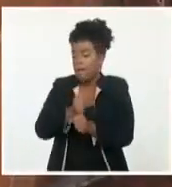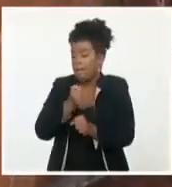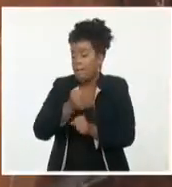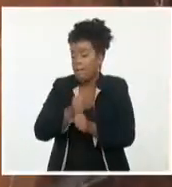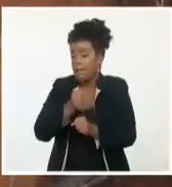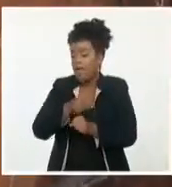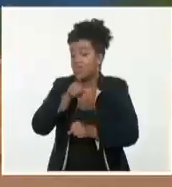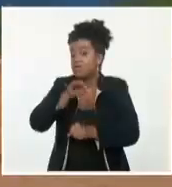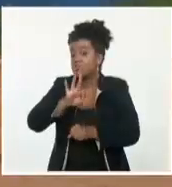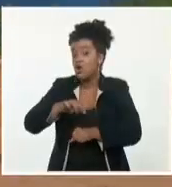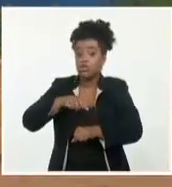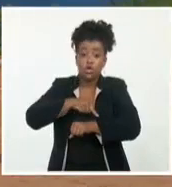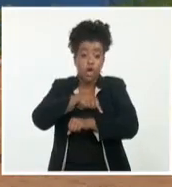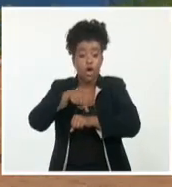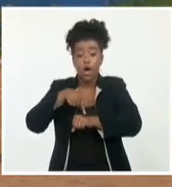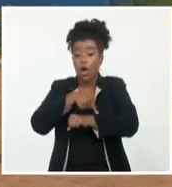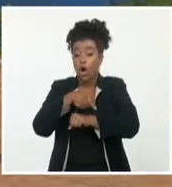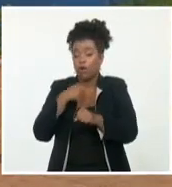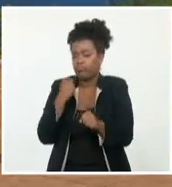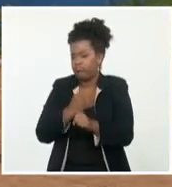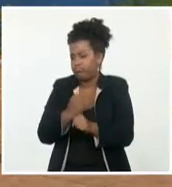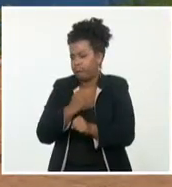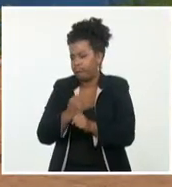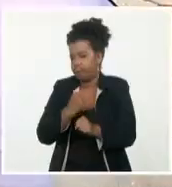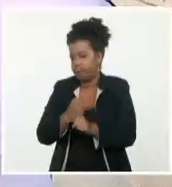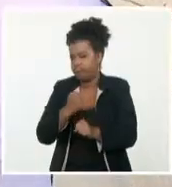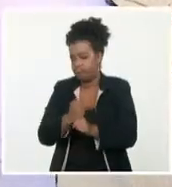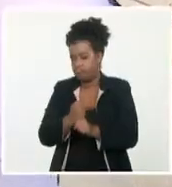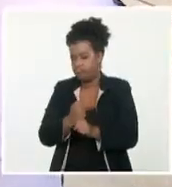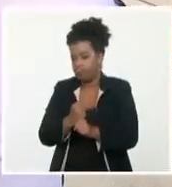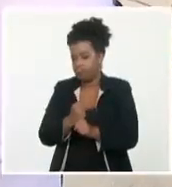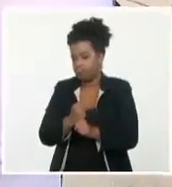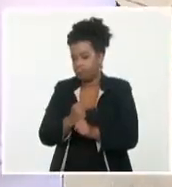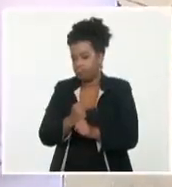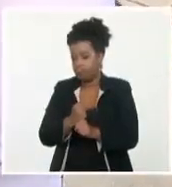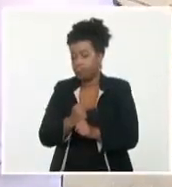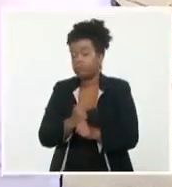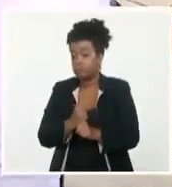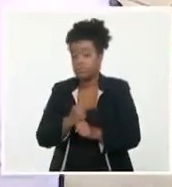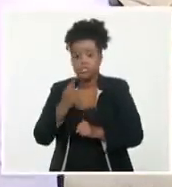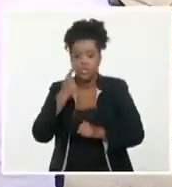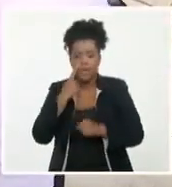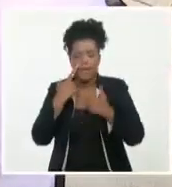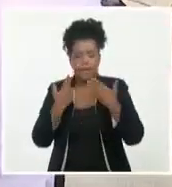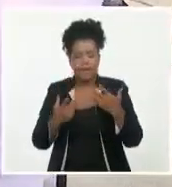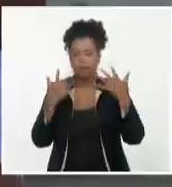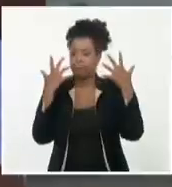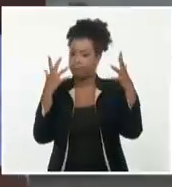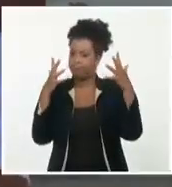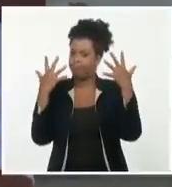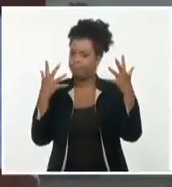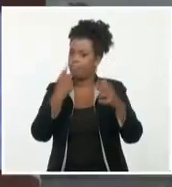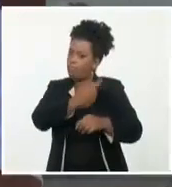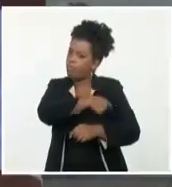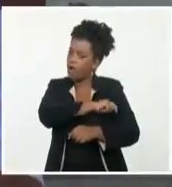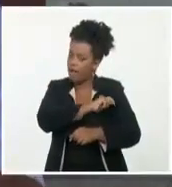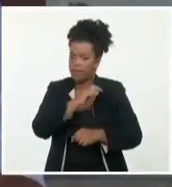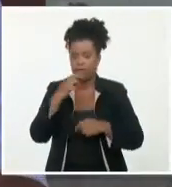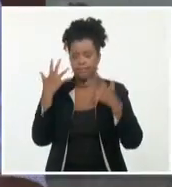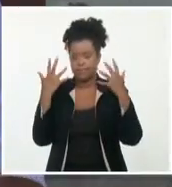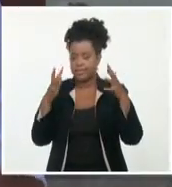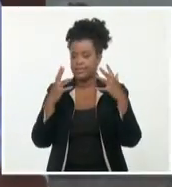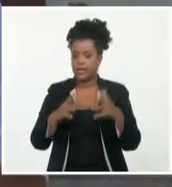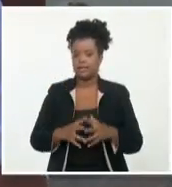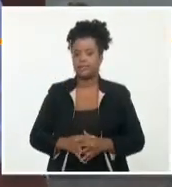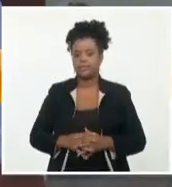otras circunstancias hubiera tomado 8 días. Una labor con alto reconocimiento público. No somos capaces